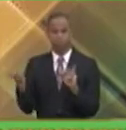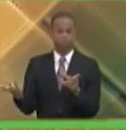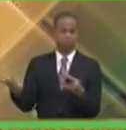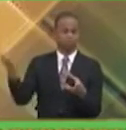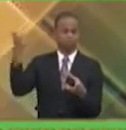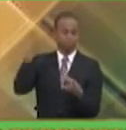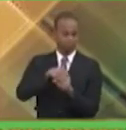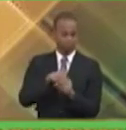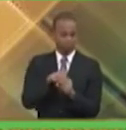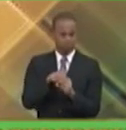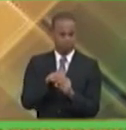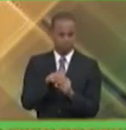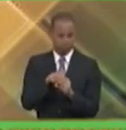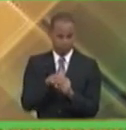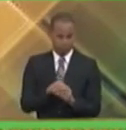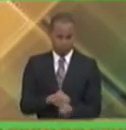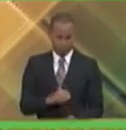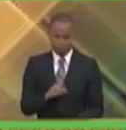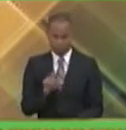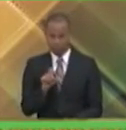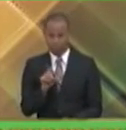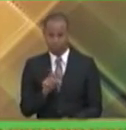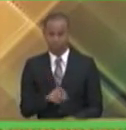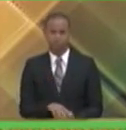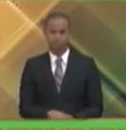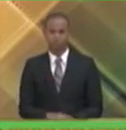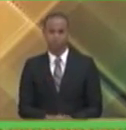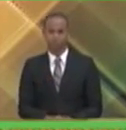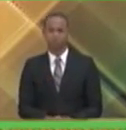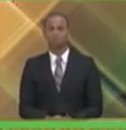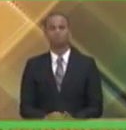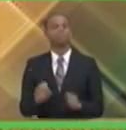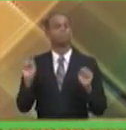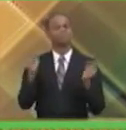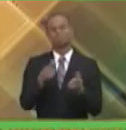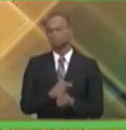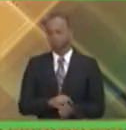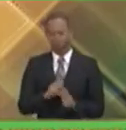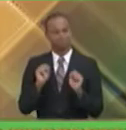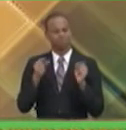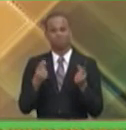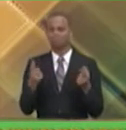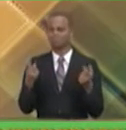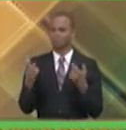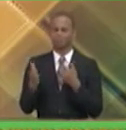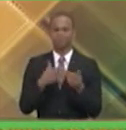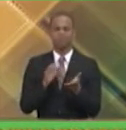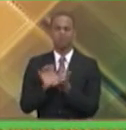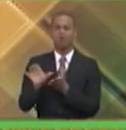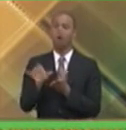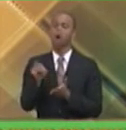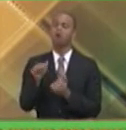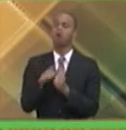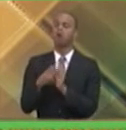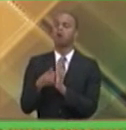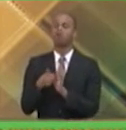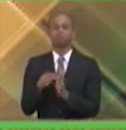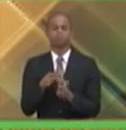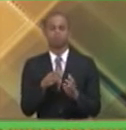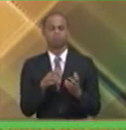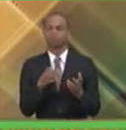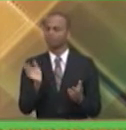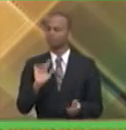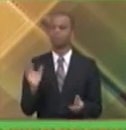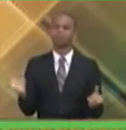lo menos ninguna puede también participar en la escuela. Además. Todo de manera inclusiva. Todo el que no hay exclusión. No hay exclusión. Es una escuela